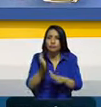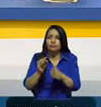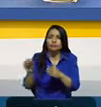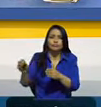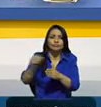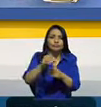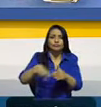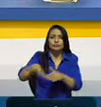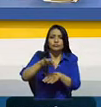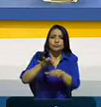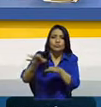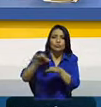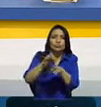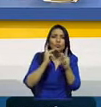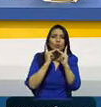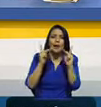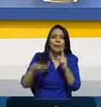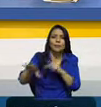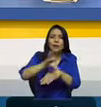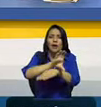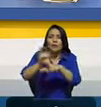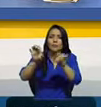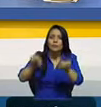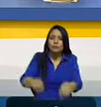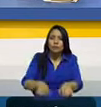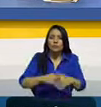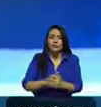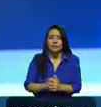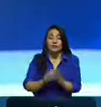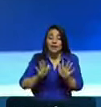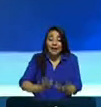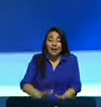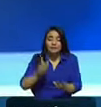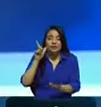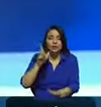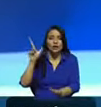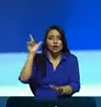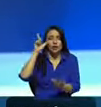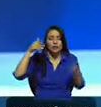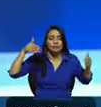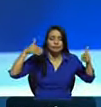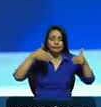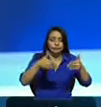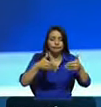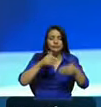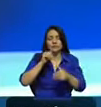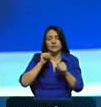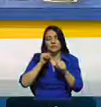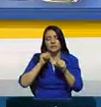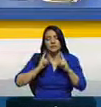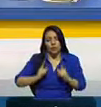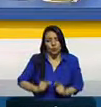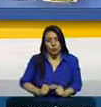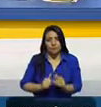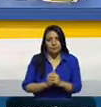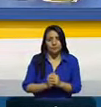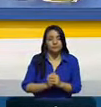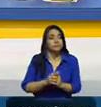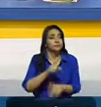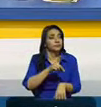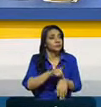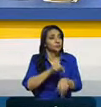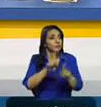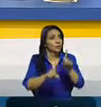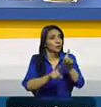zonas rurales, cómo vamos a tratar de trascender desde esa lógica elitizada y asistencialista de la salud. Doctora Solís, usted ha tocado un tema